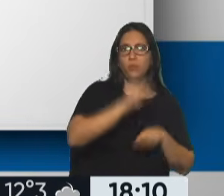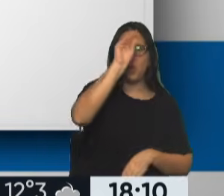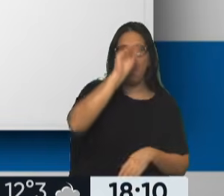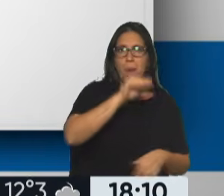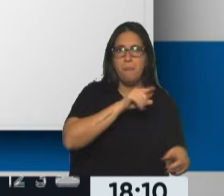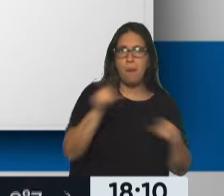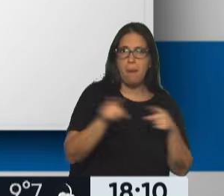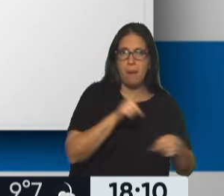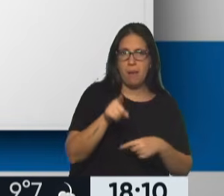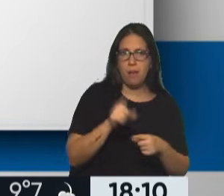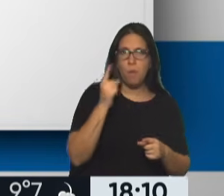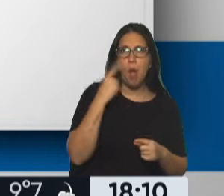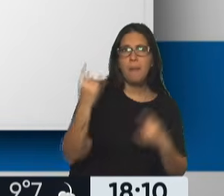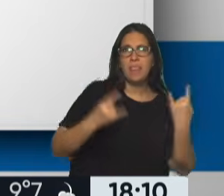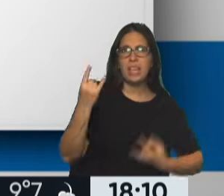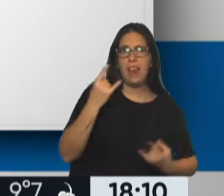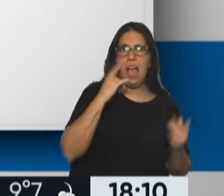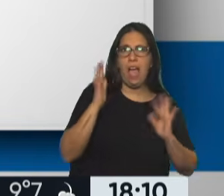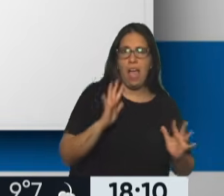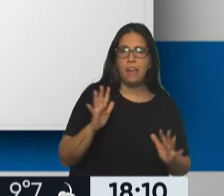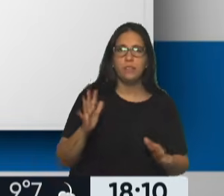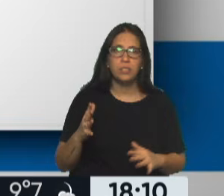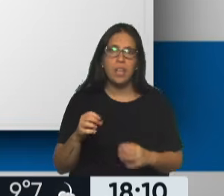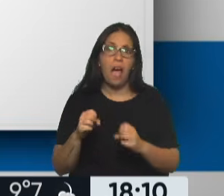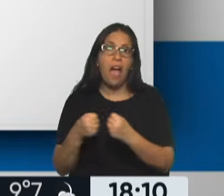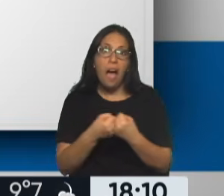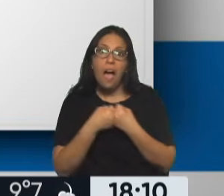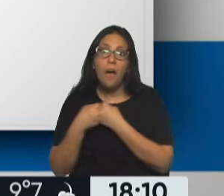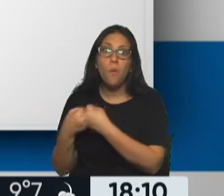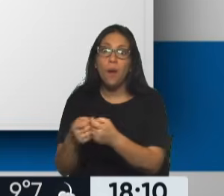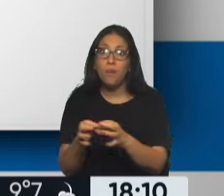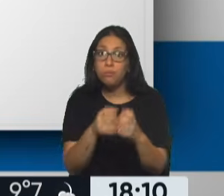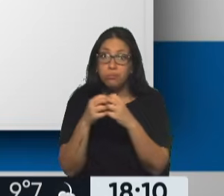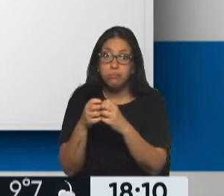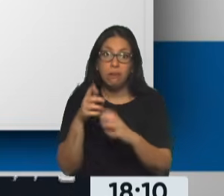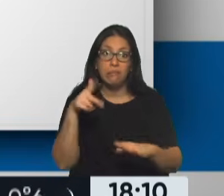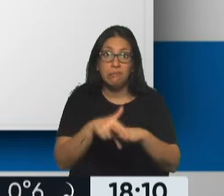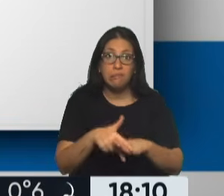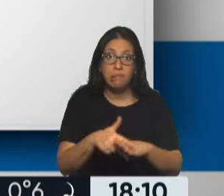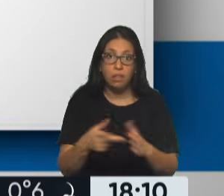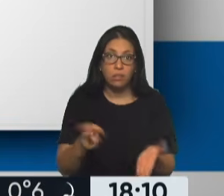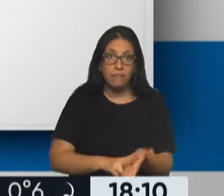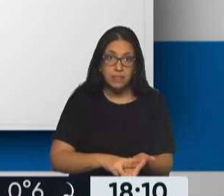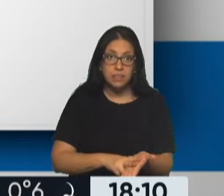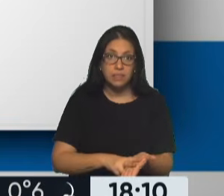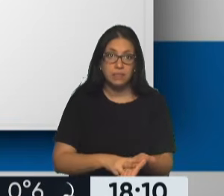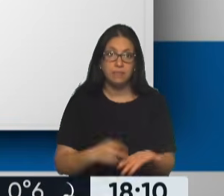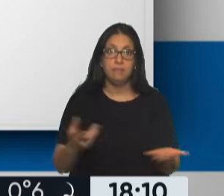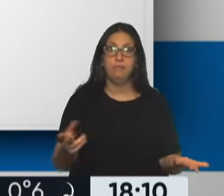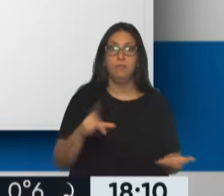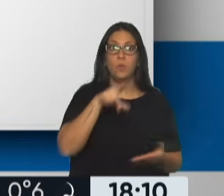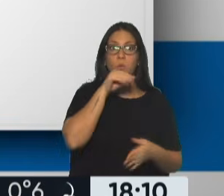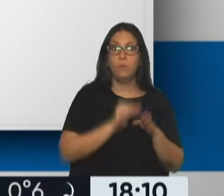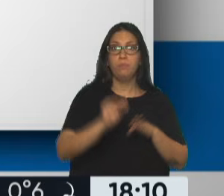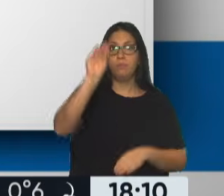bueno, parecería que esa especie de acuerdo que estaba cercano tal cual vuelve a quedar en pausa. Pero vos fíjate, llega un tuit importante, clave del